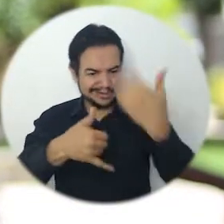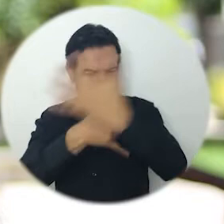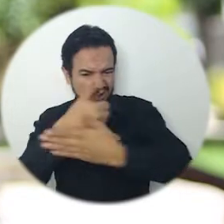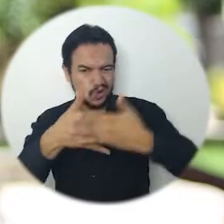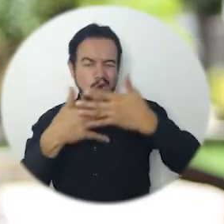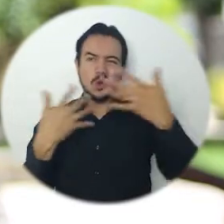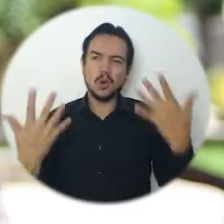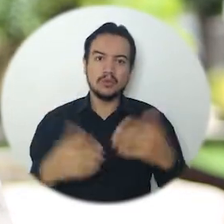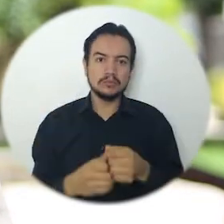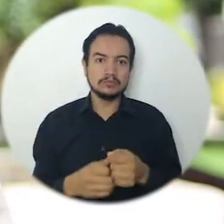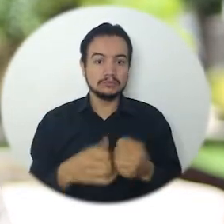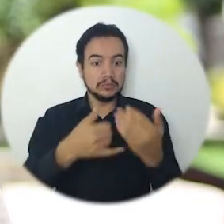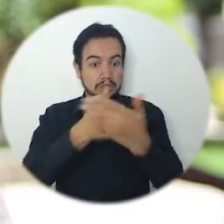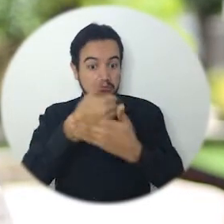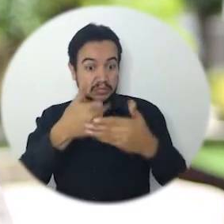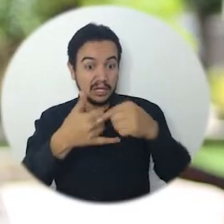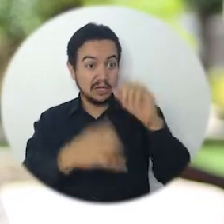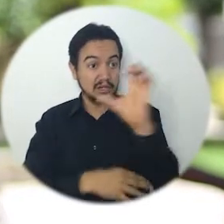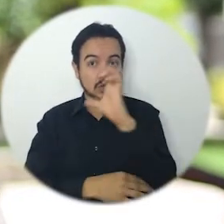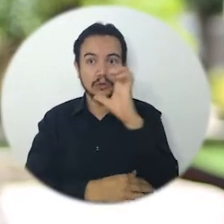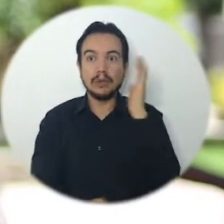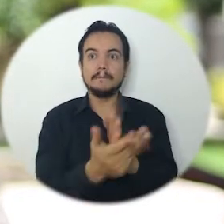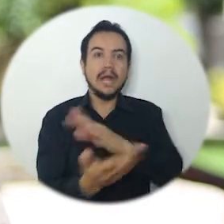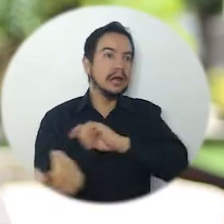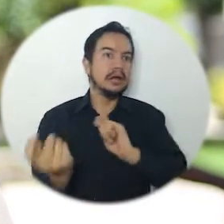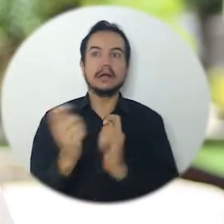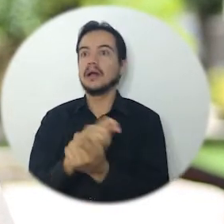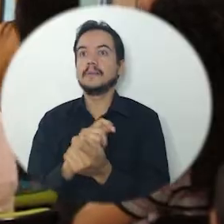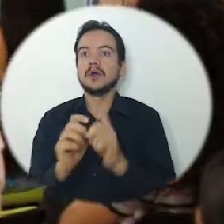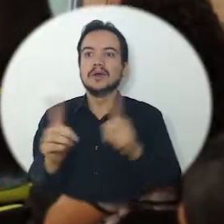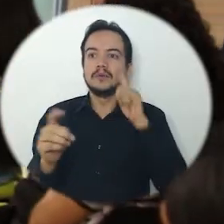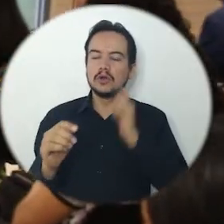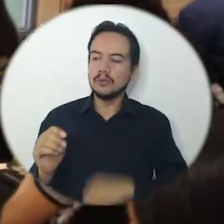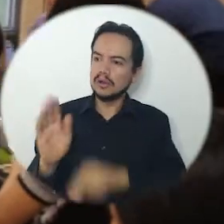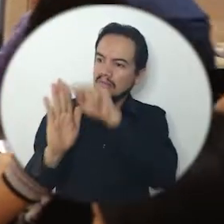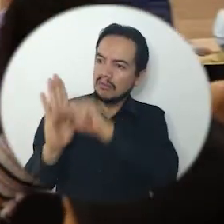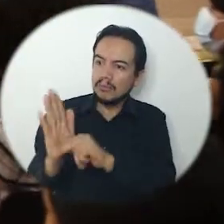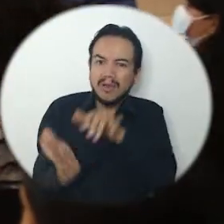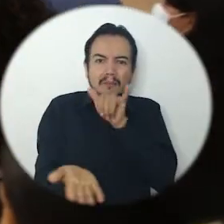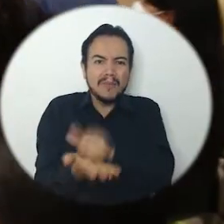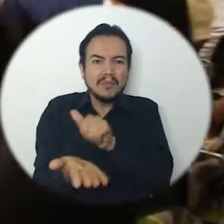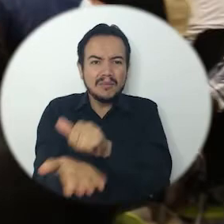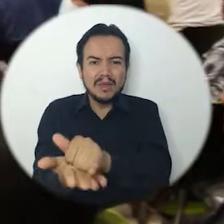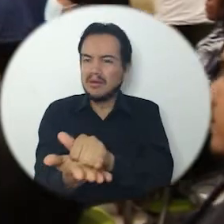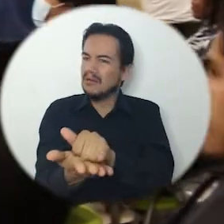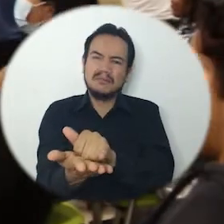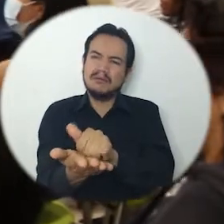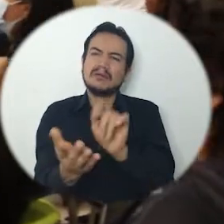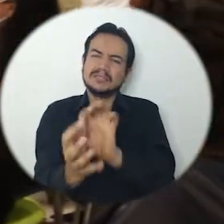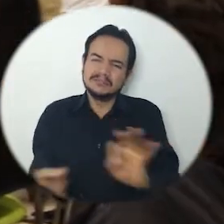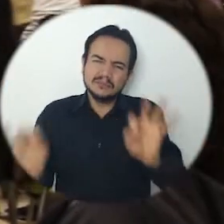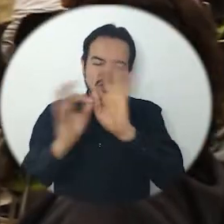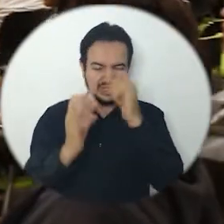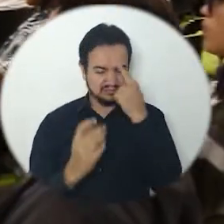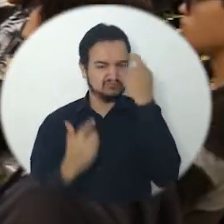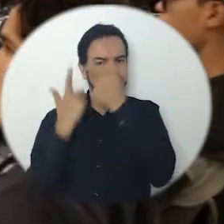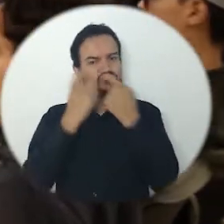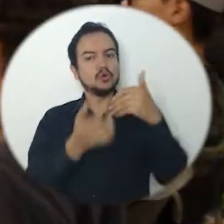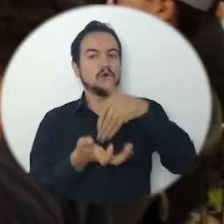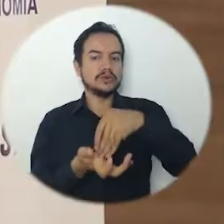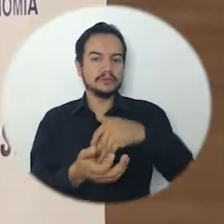situación del país. El país cambió, pero estamos mirando la economía con los mismos parámetros y con los mismos esquemas y creo que vale la pena